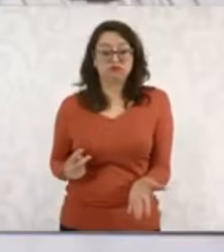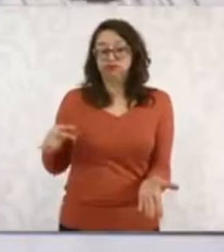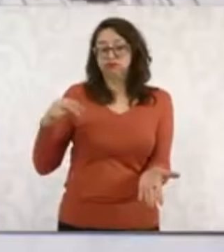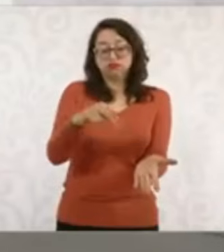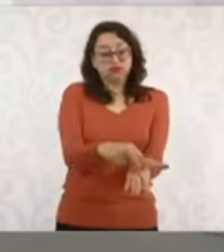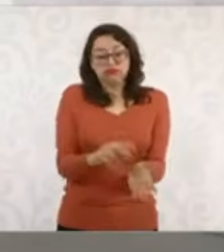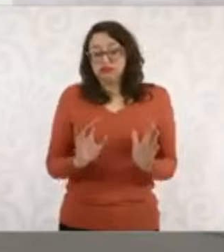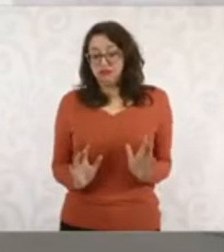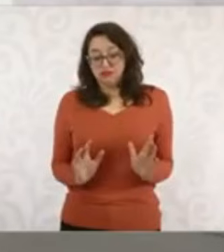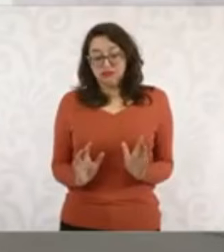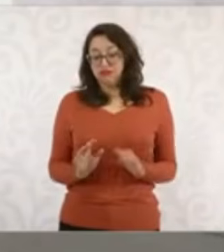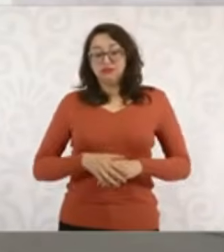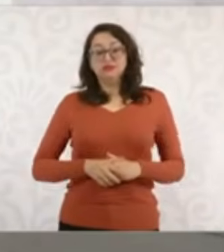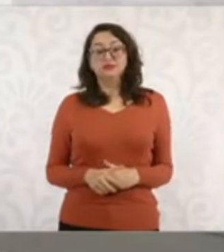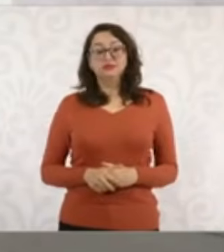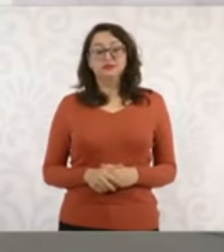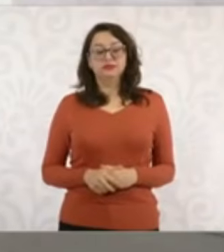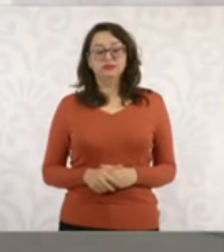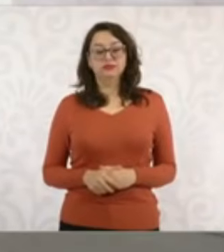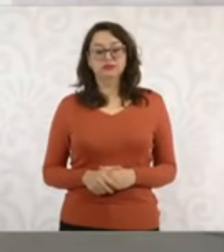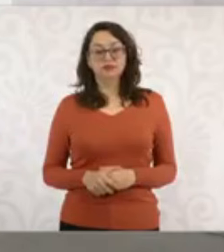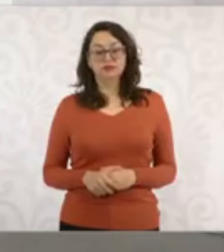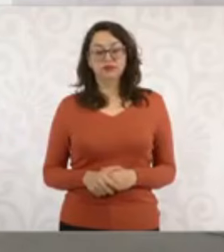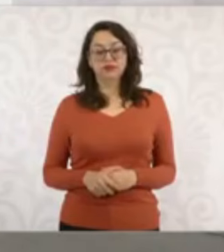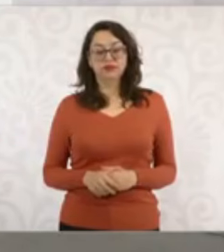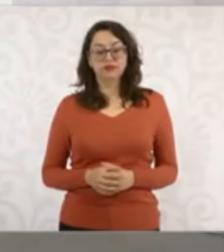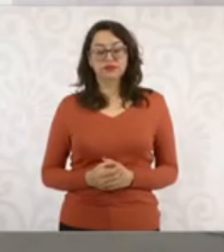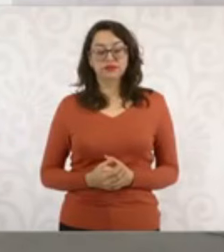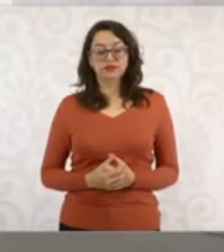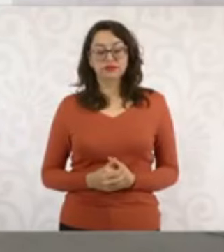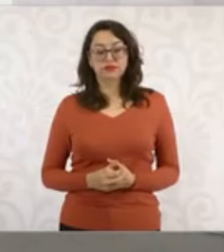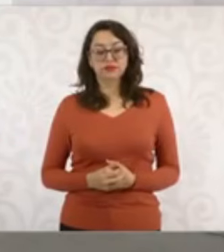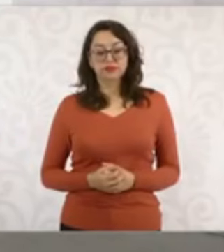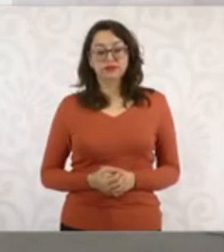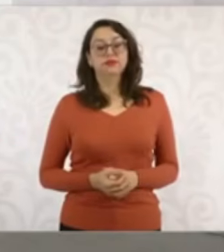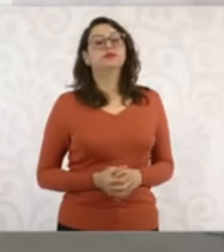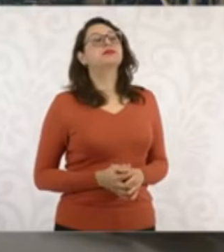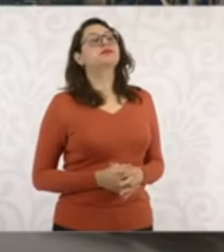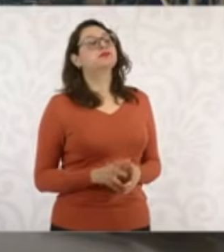dijo la entrega voluntaria de Ryan Wedding. Sí.